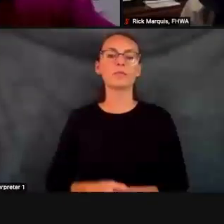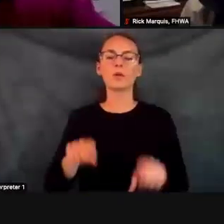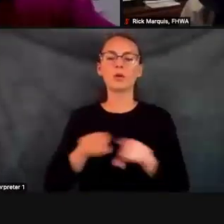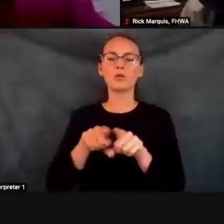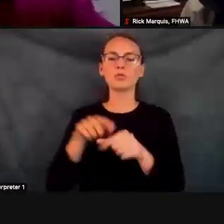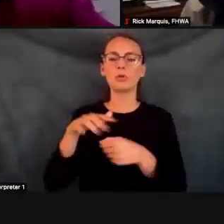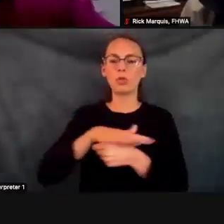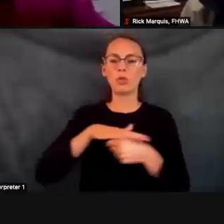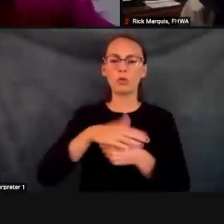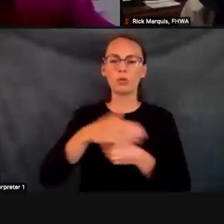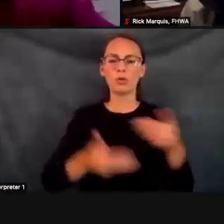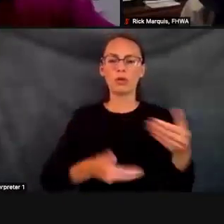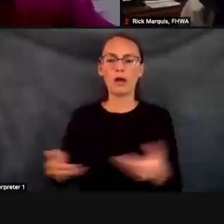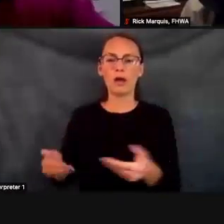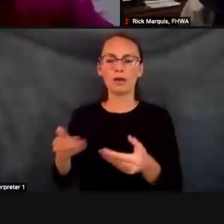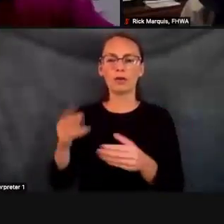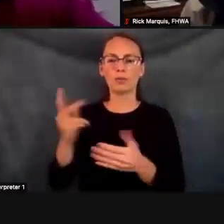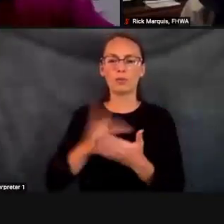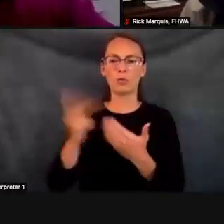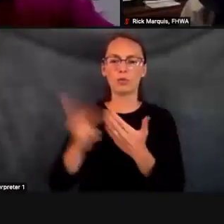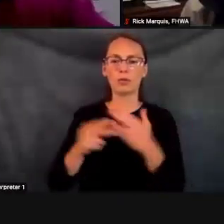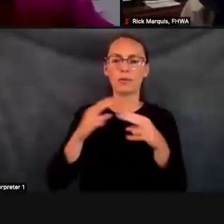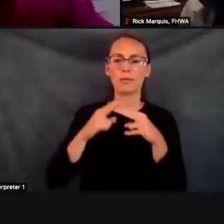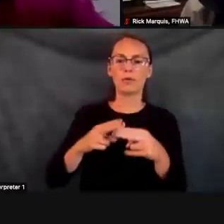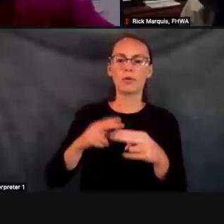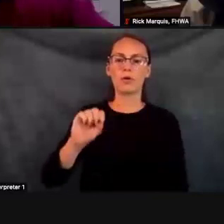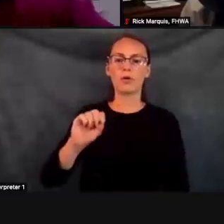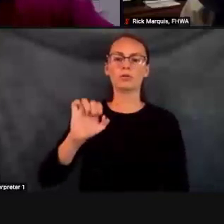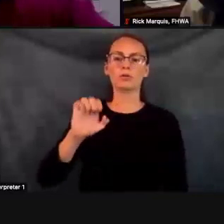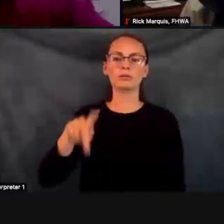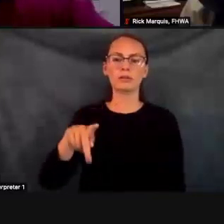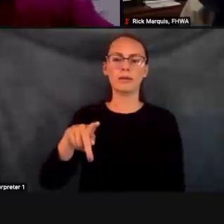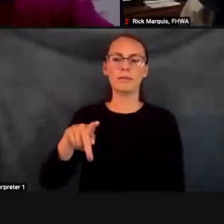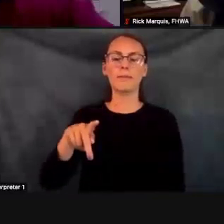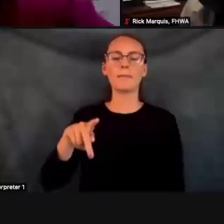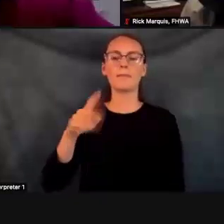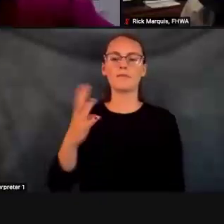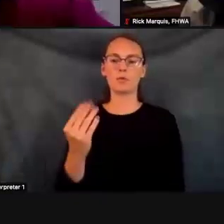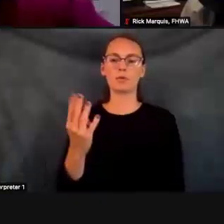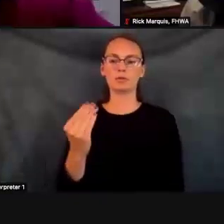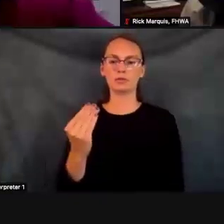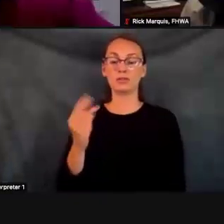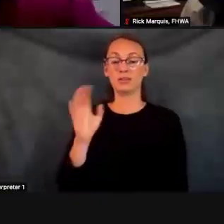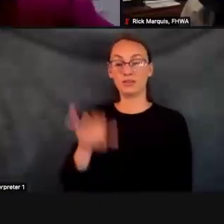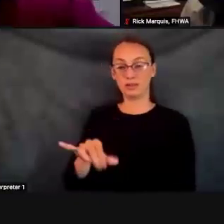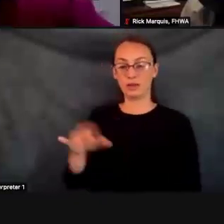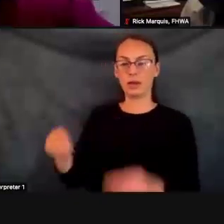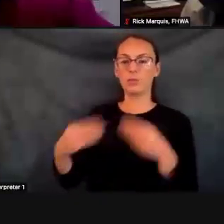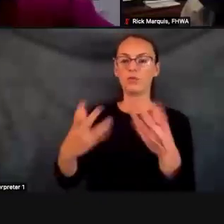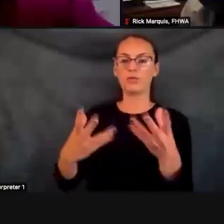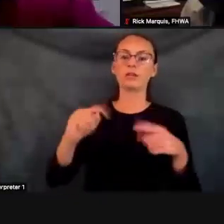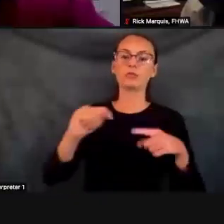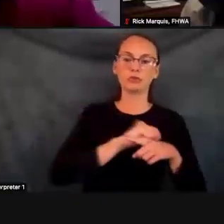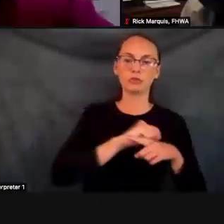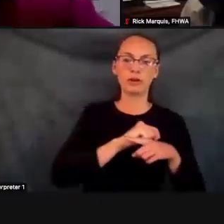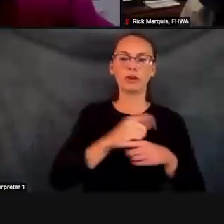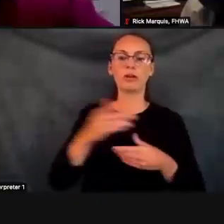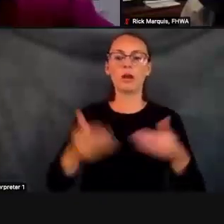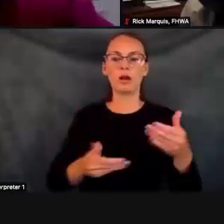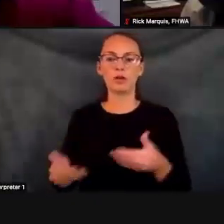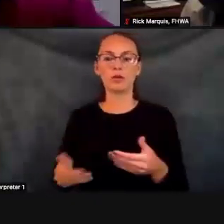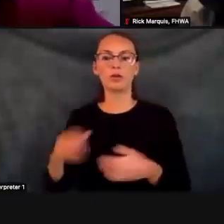y los programas local de contratación. Eso da capacitación y